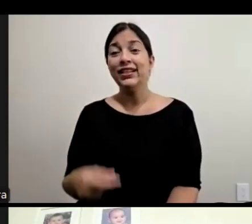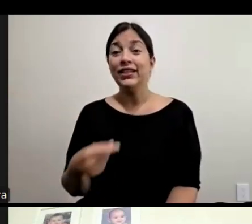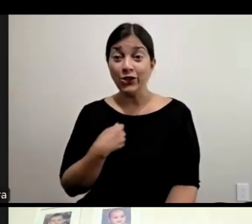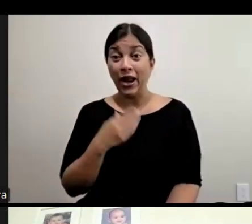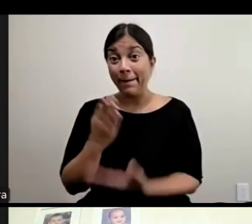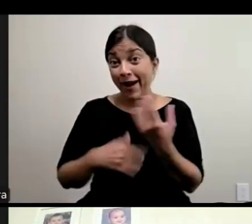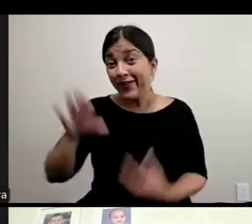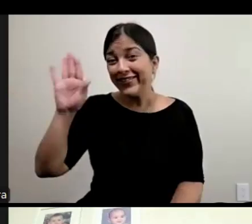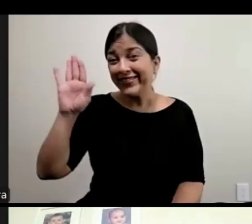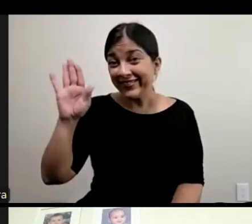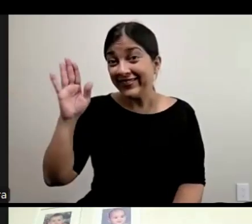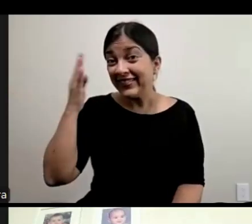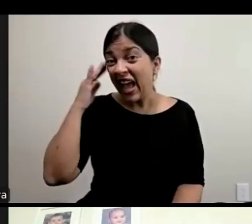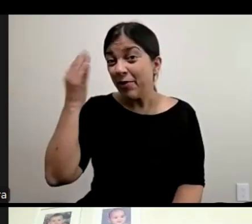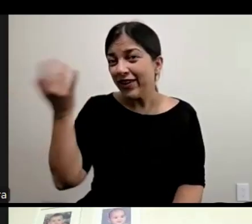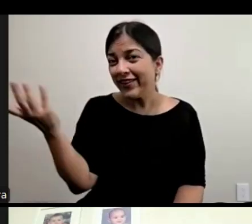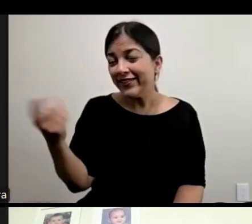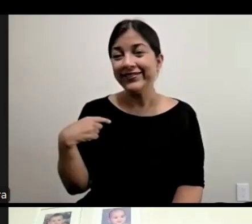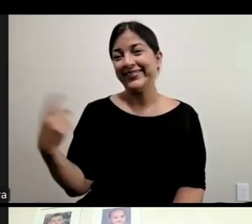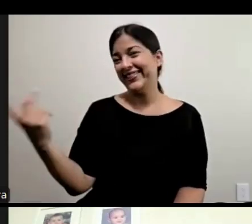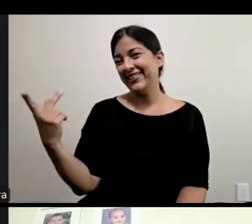verdad? Sí. Es que somos primos.